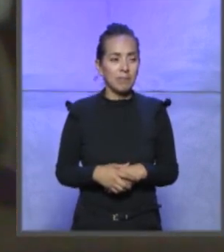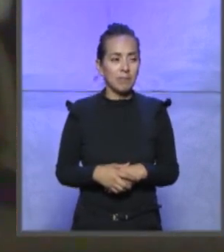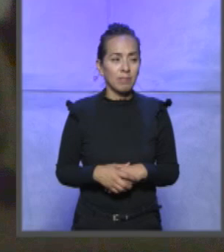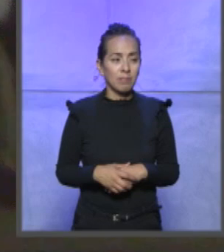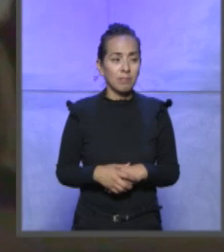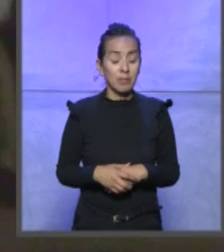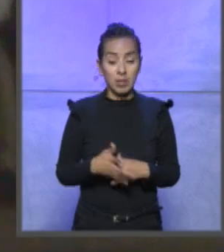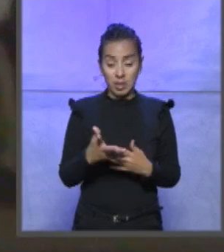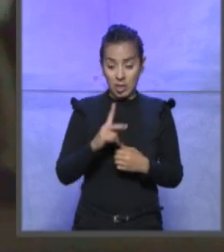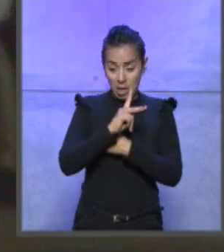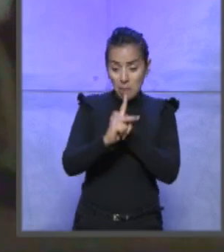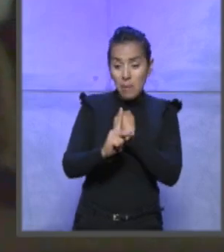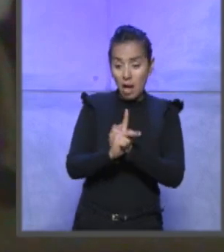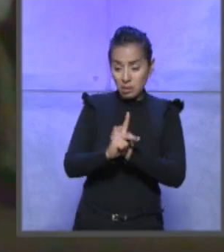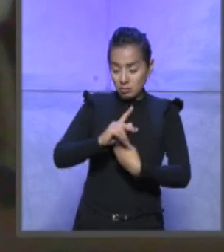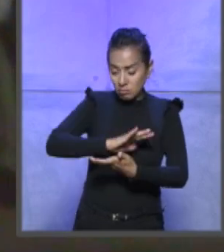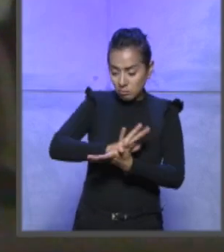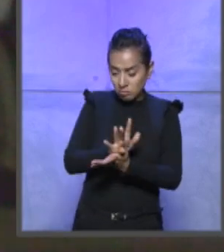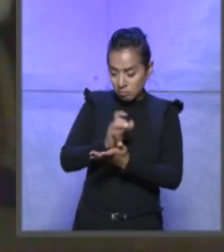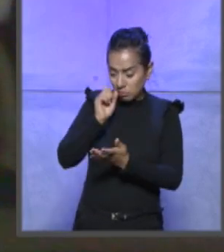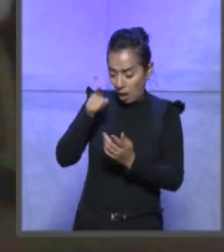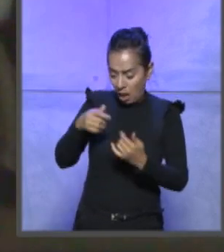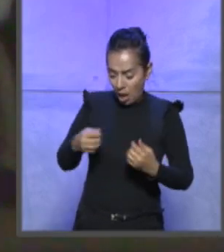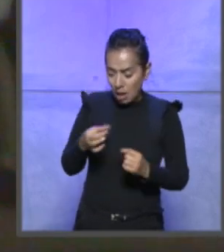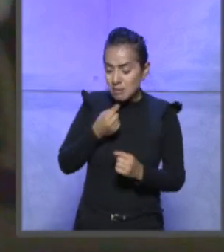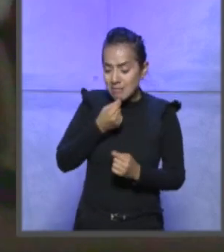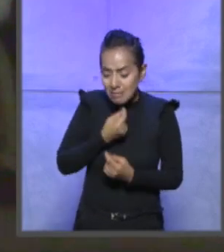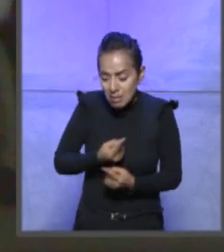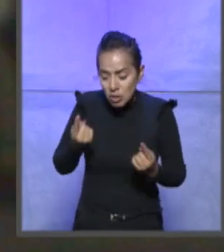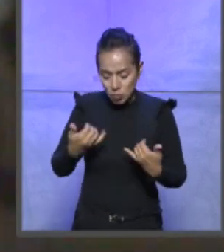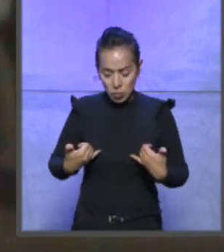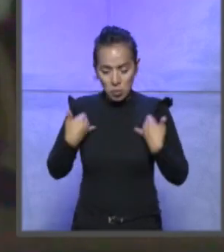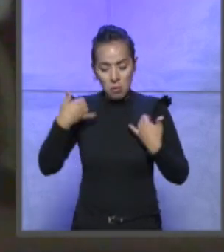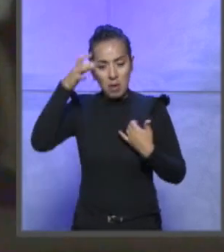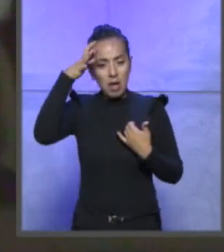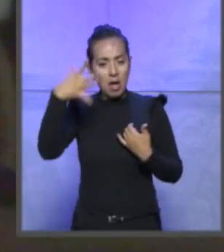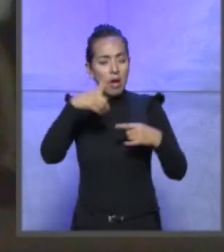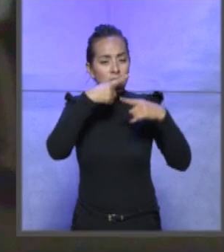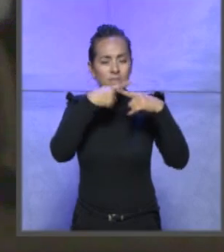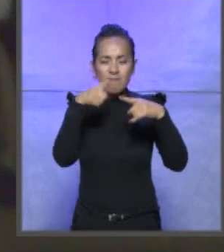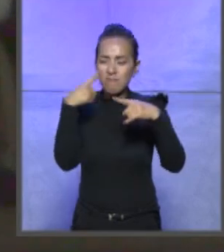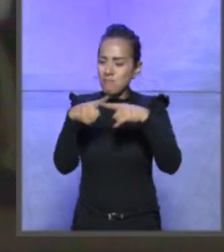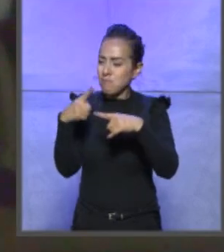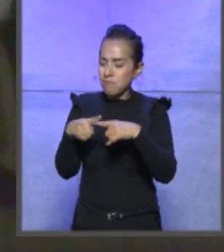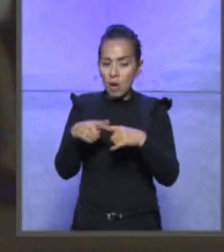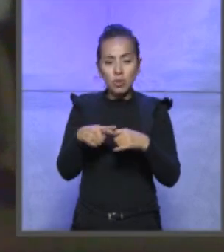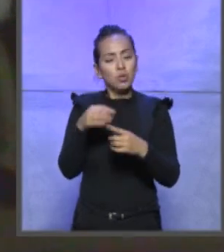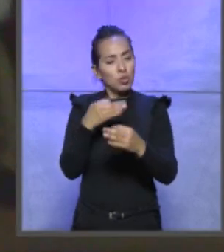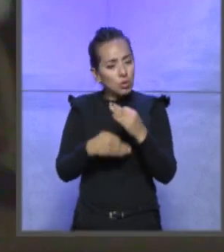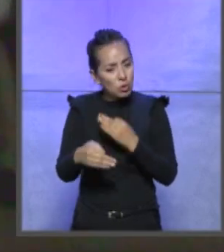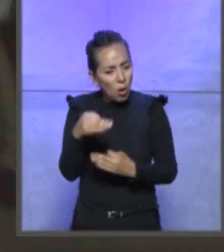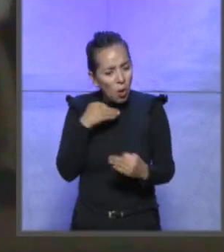Nuestro país discrimina tanto a niños, a jóvenes, adultos, ancianos, en diversos aspectos. Todos